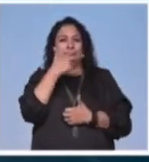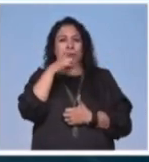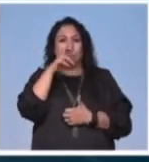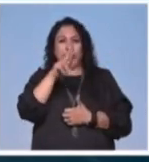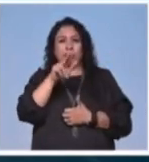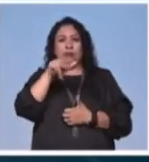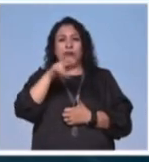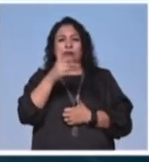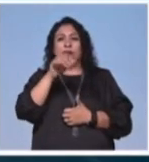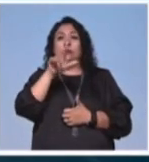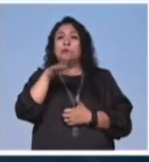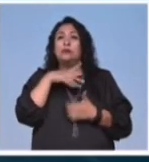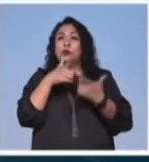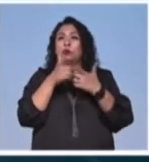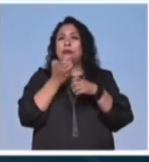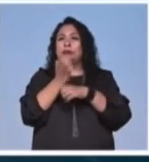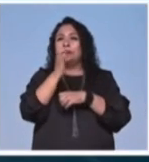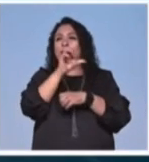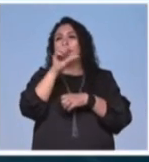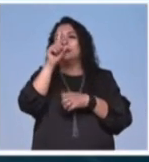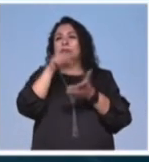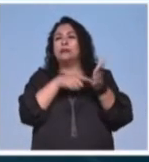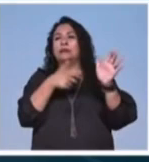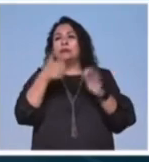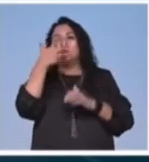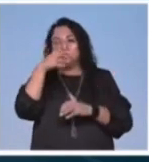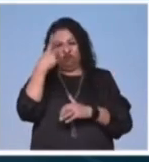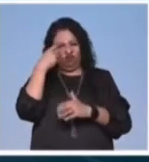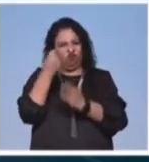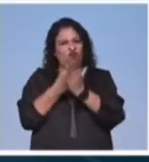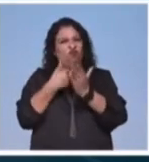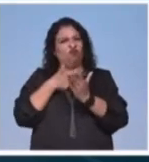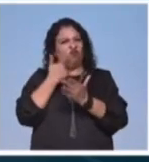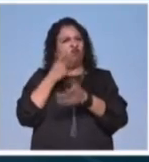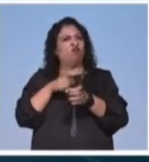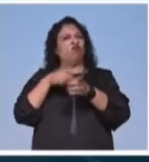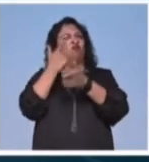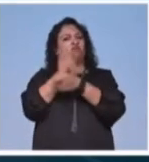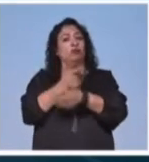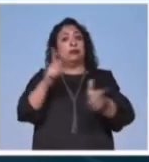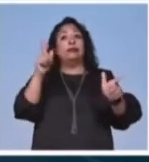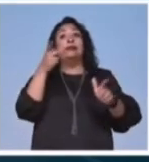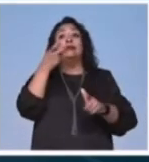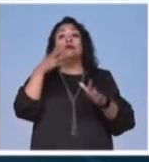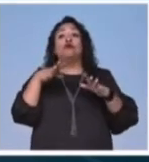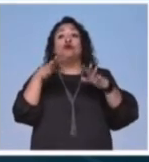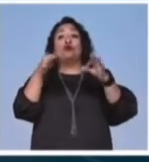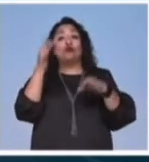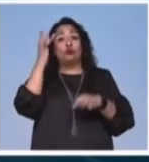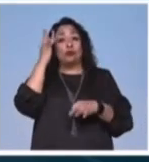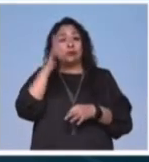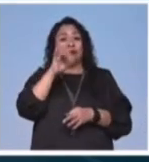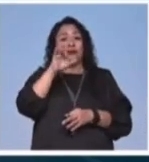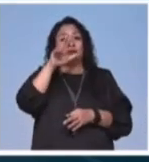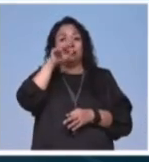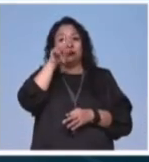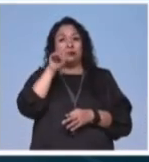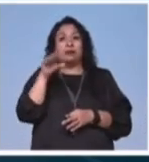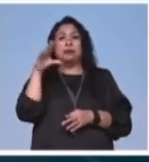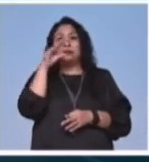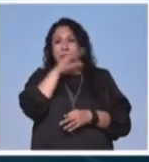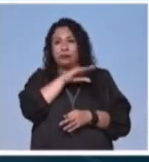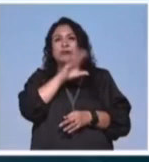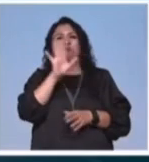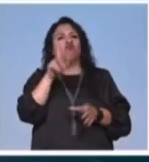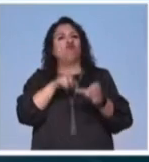organizó una banda de esclavos hacia 1610 para luchar por su libertad. Fue así como fundó San Lorenzo de los Negros tras